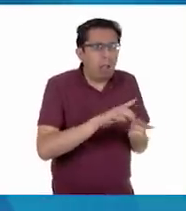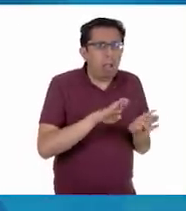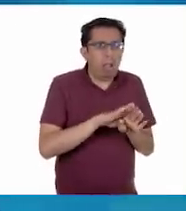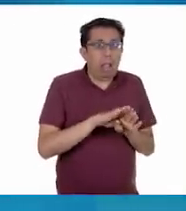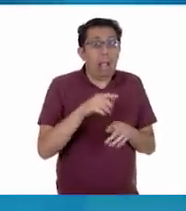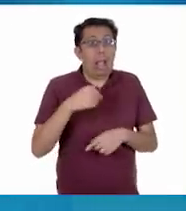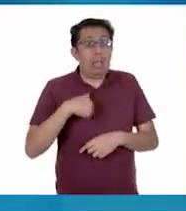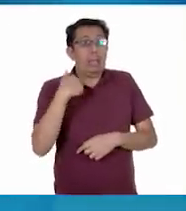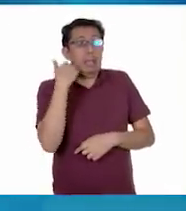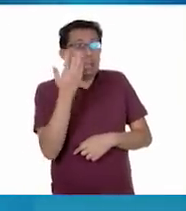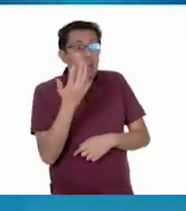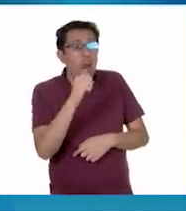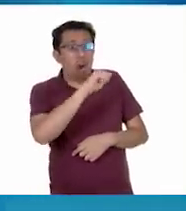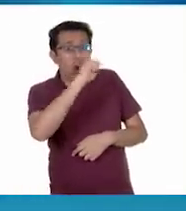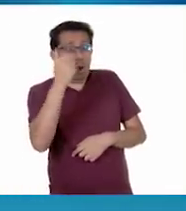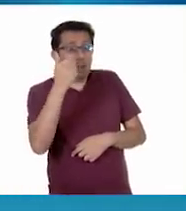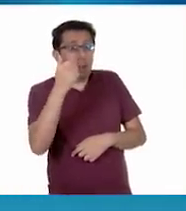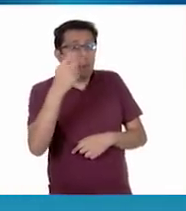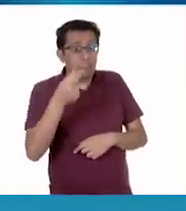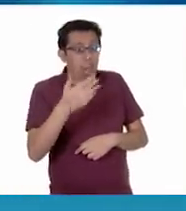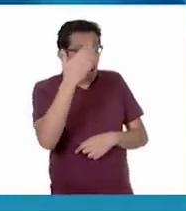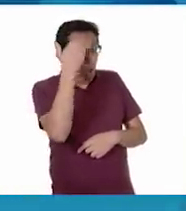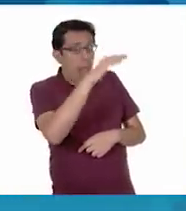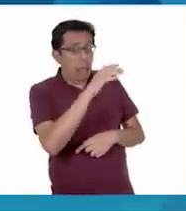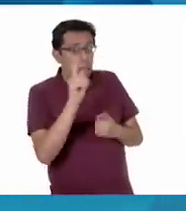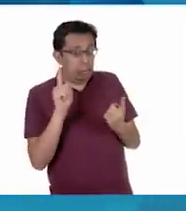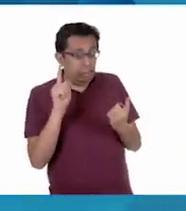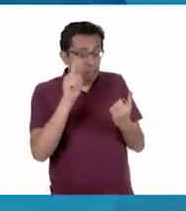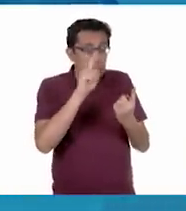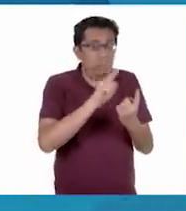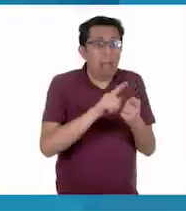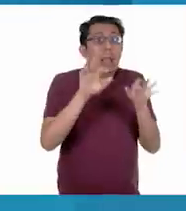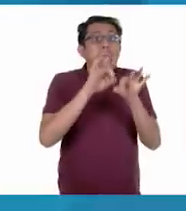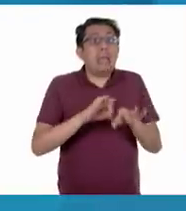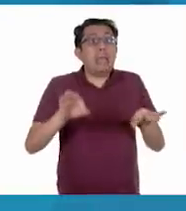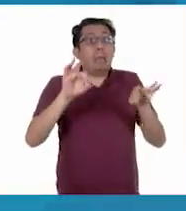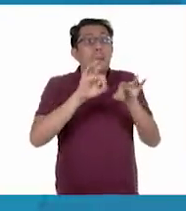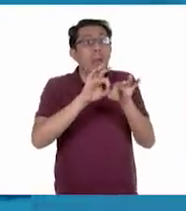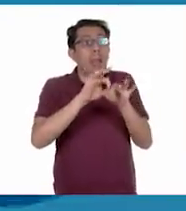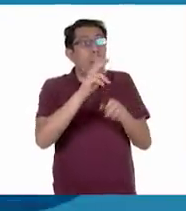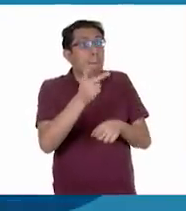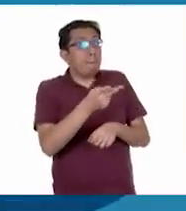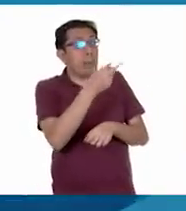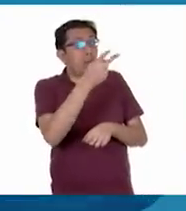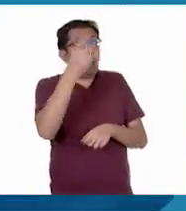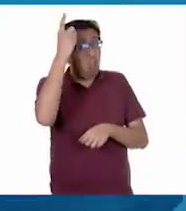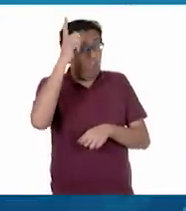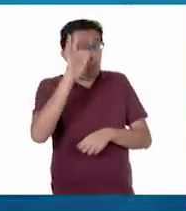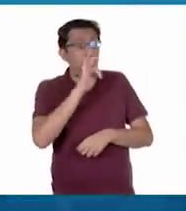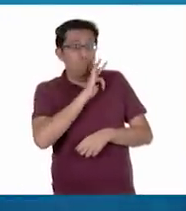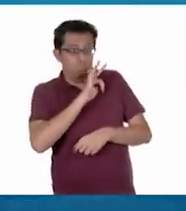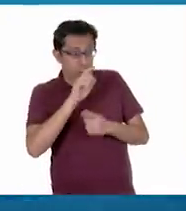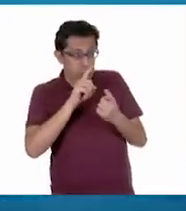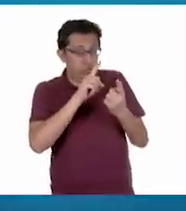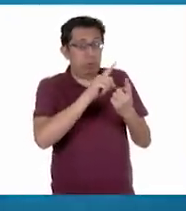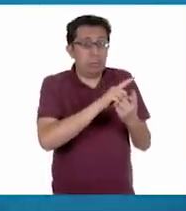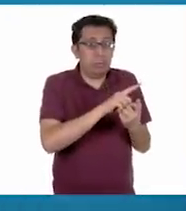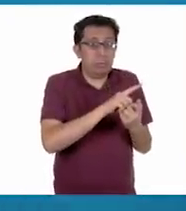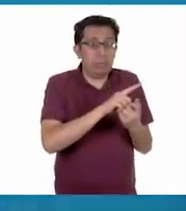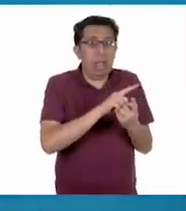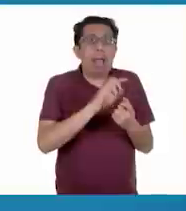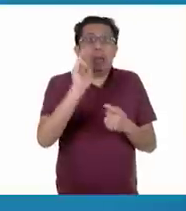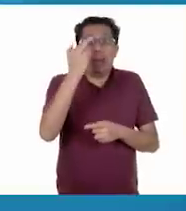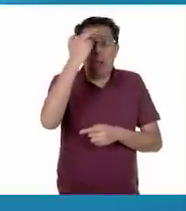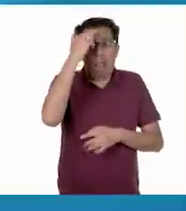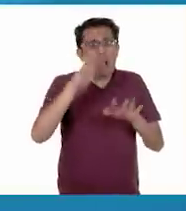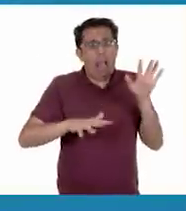tener contacto con un perro que no conocemos, es bien importante que preguntemos antes que nada al dueño si podemos hacerlo. Recordemos que